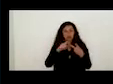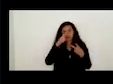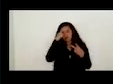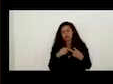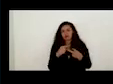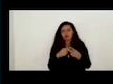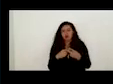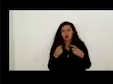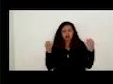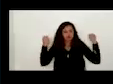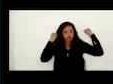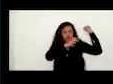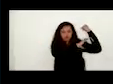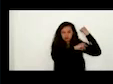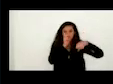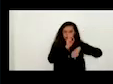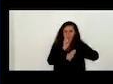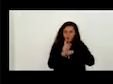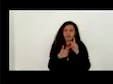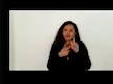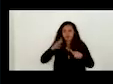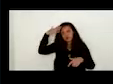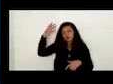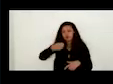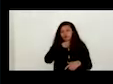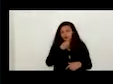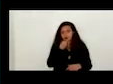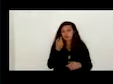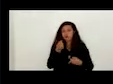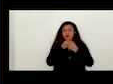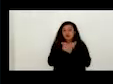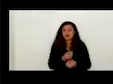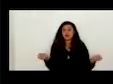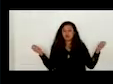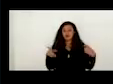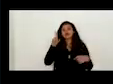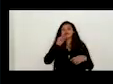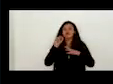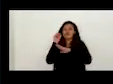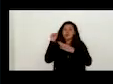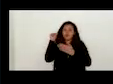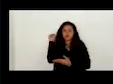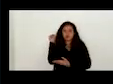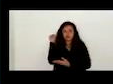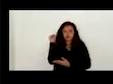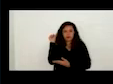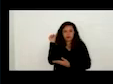a día en las personas adultas y en los pequeños y en las mujeres embarazadas ayudan a